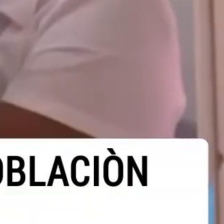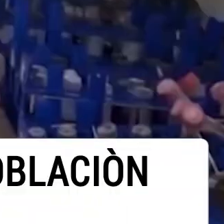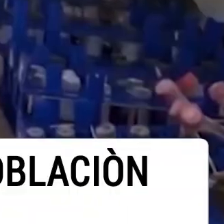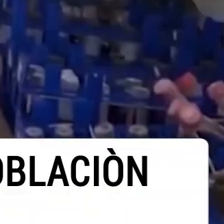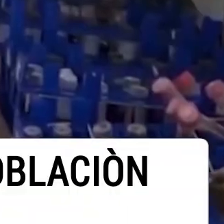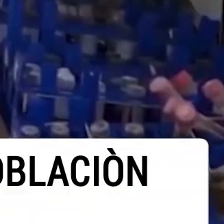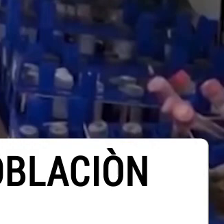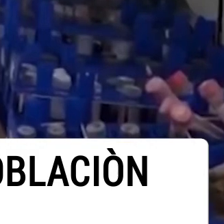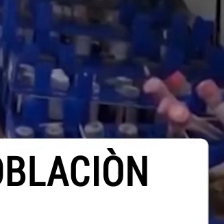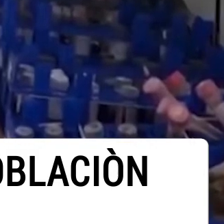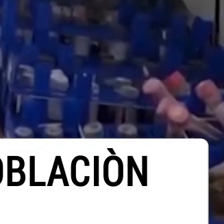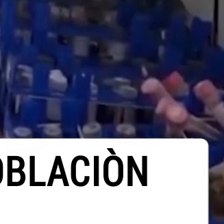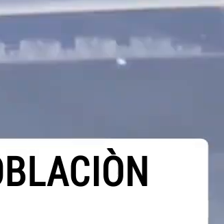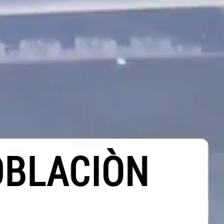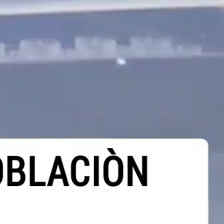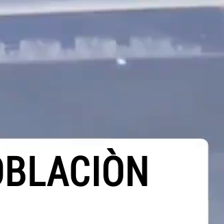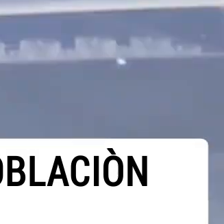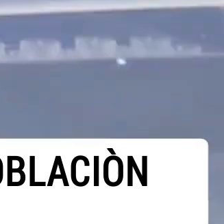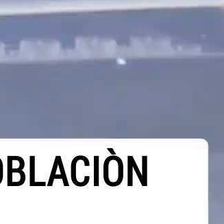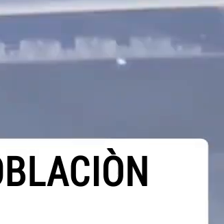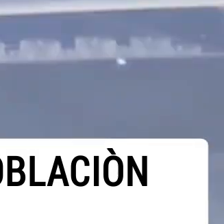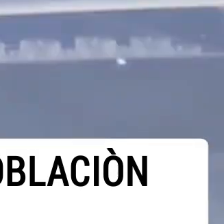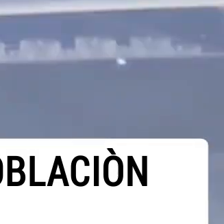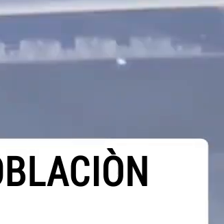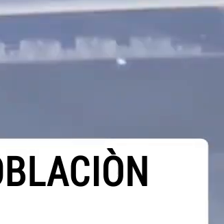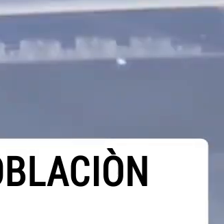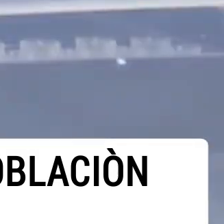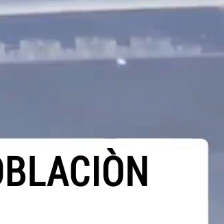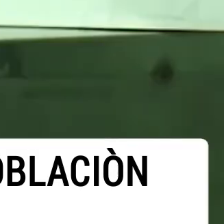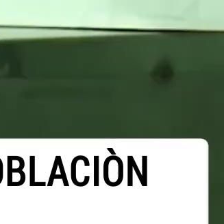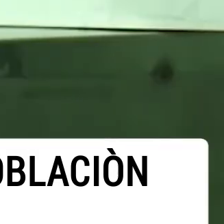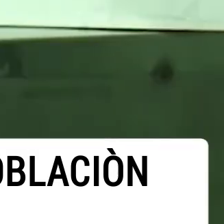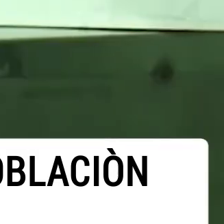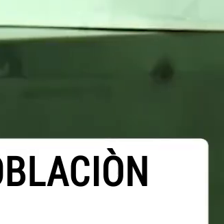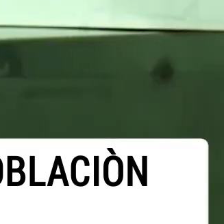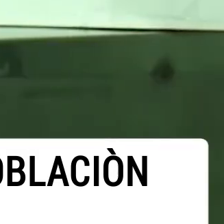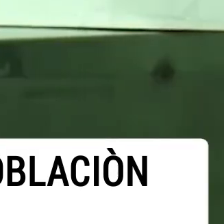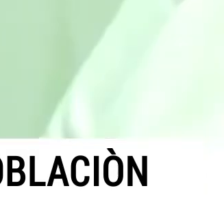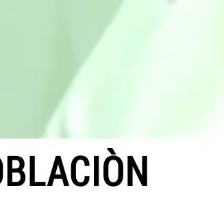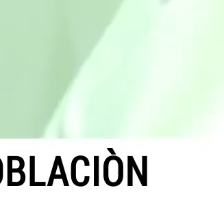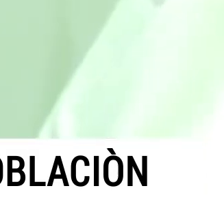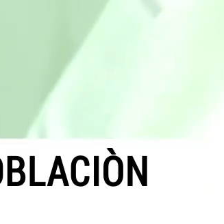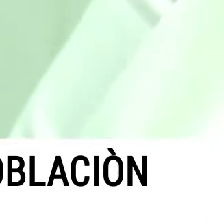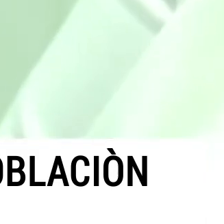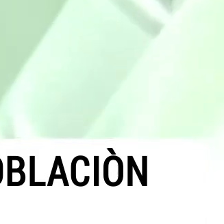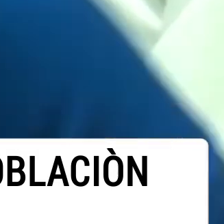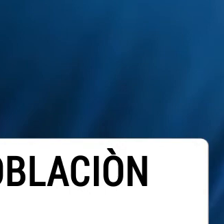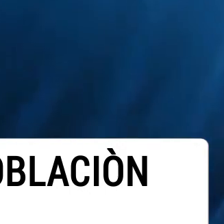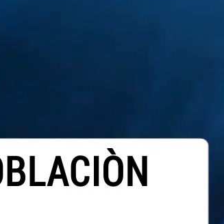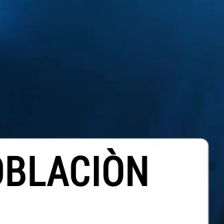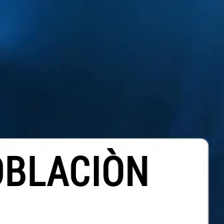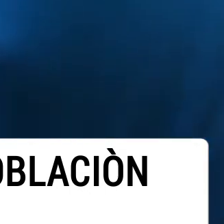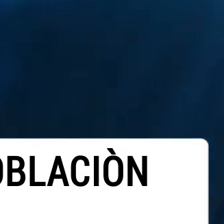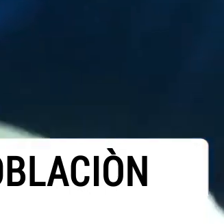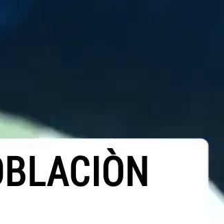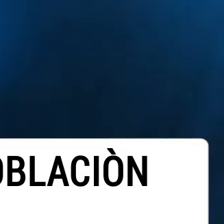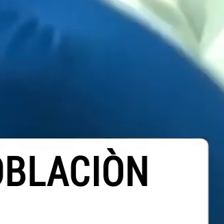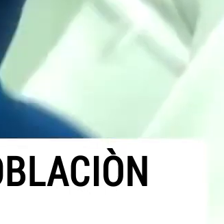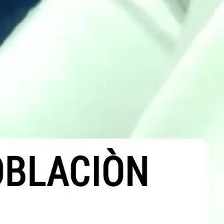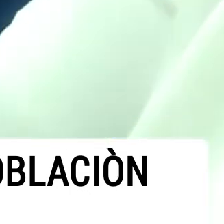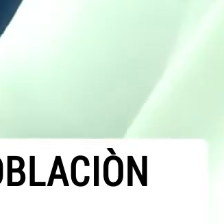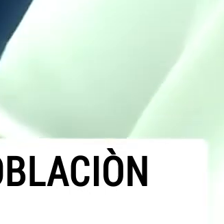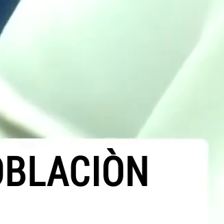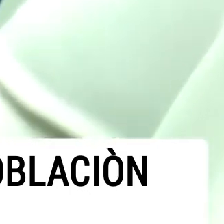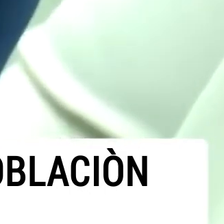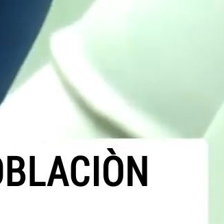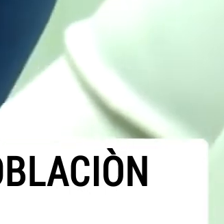edad. También, Cuba arribó la víspera a los 40 millones de dosis producidas de este inmunógeno gracias al esfuerzo conjunto del Centro